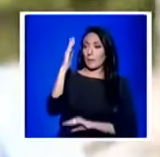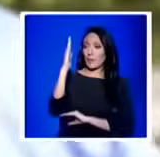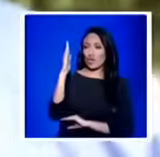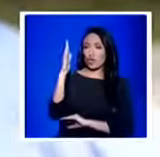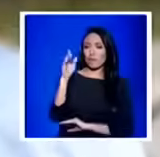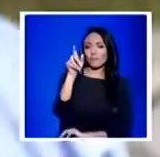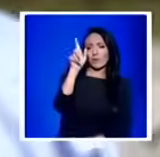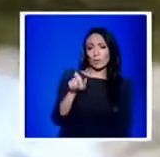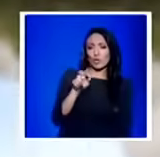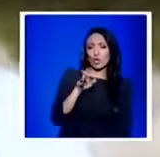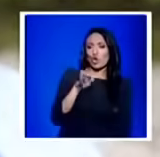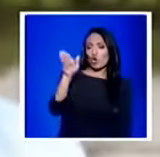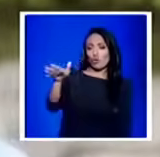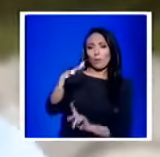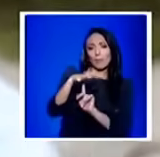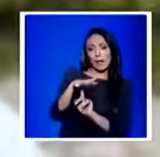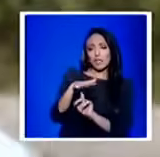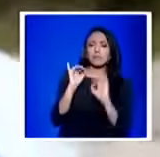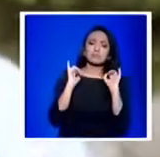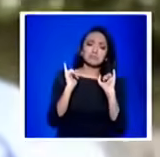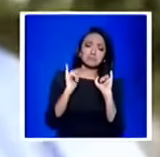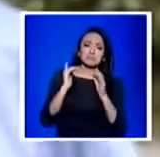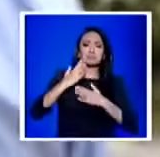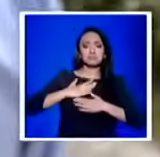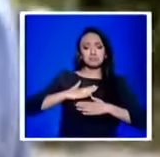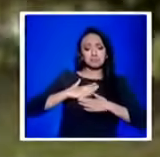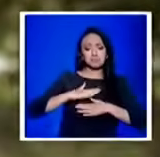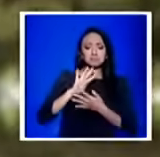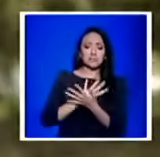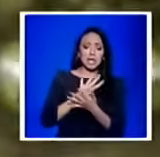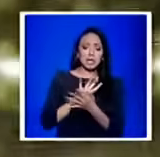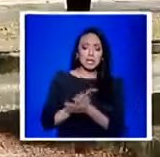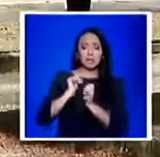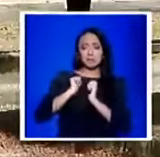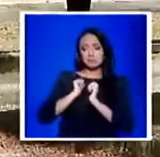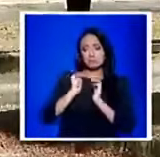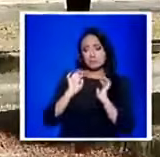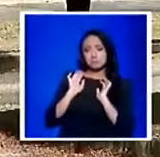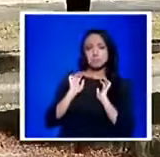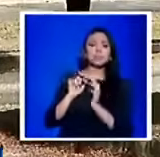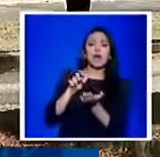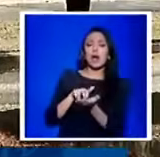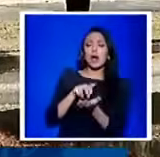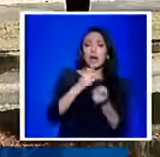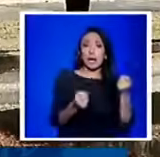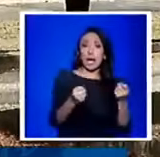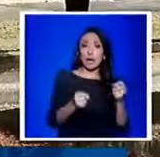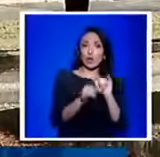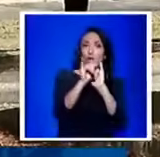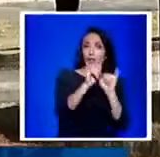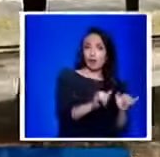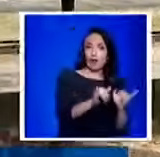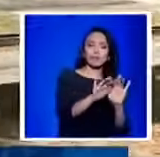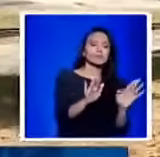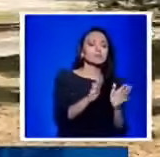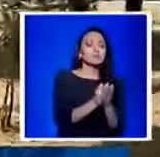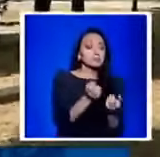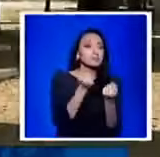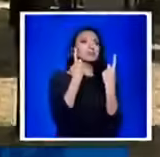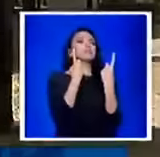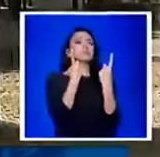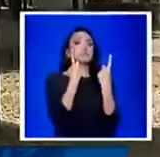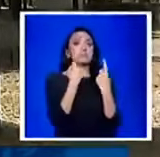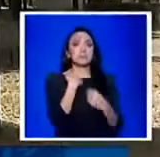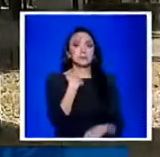al Parque Metropolitano para tener un tiempo de esparcimiento. Estacionó su vehículo y a su regreso se topó con una ingrata noticia. Dejé